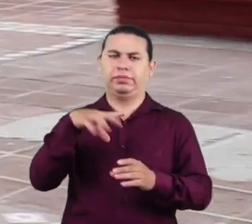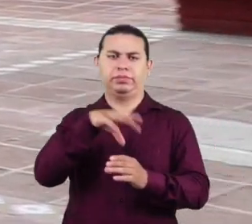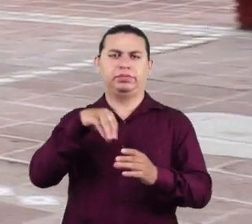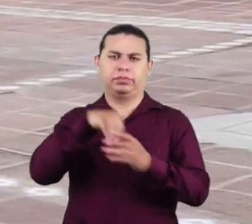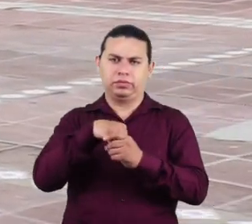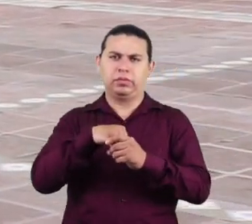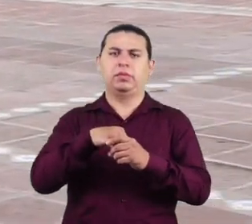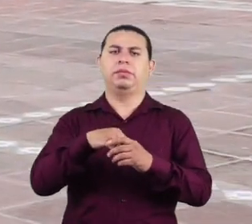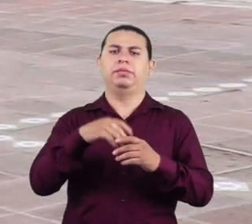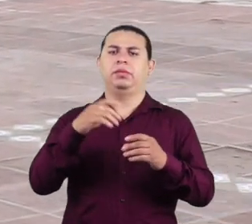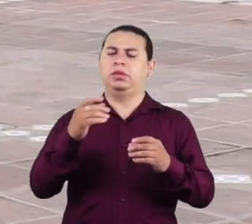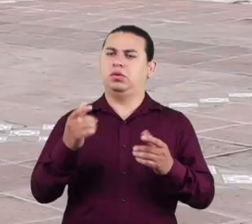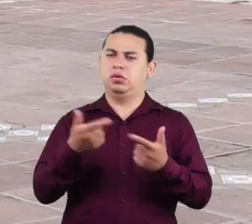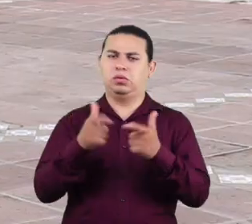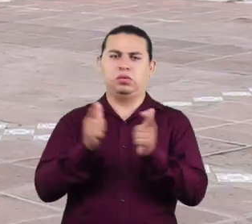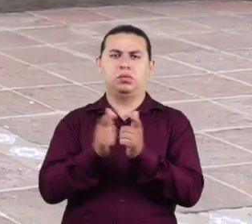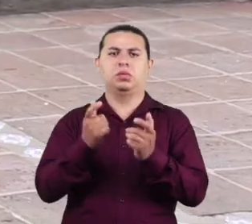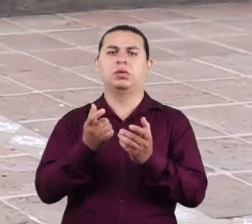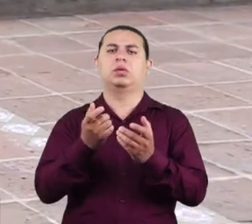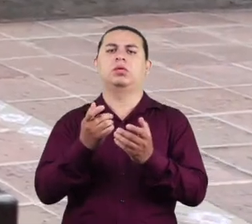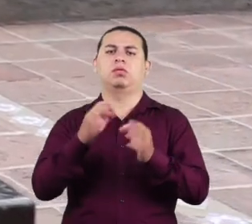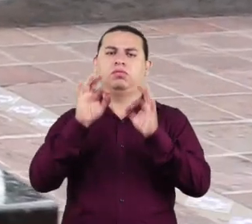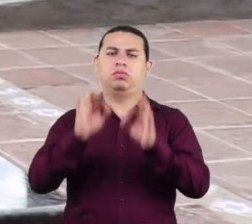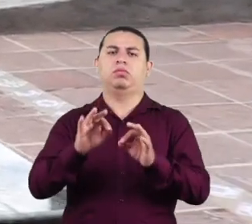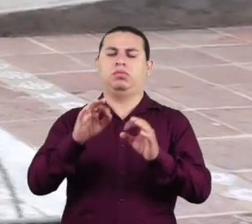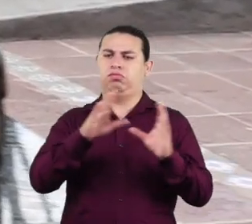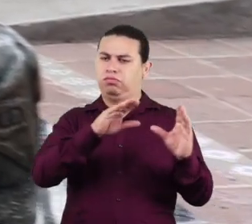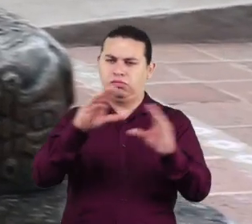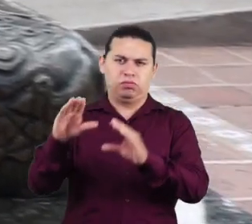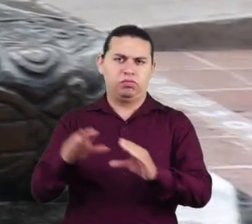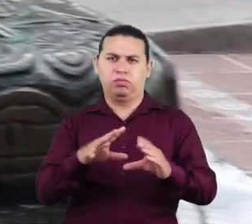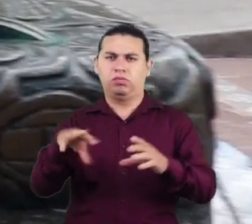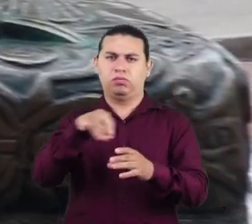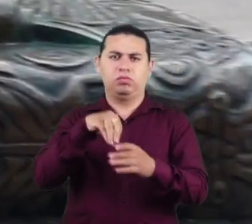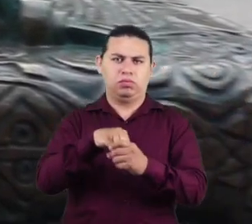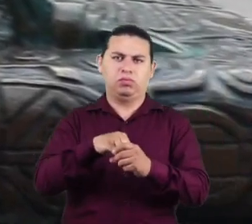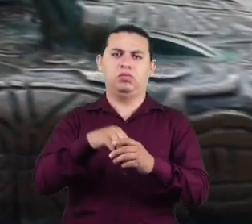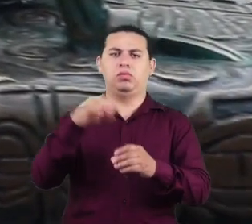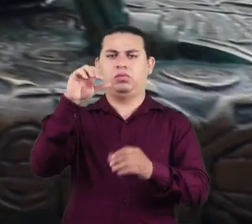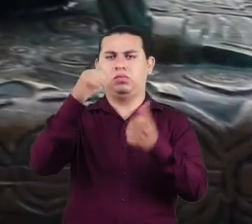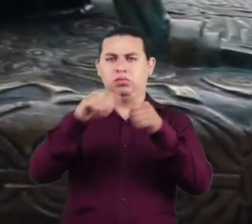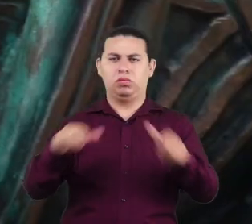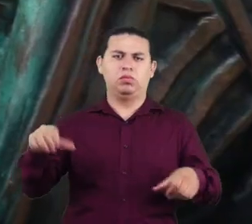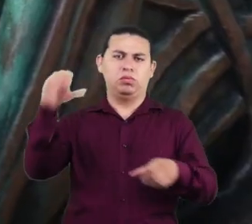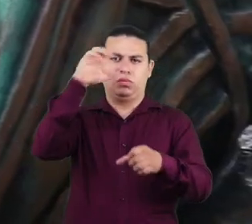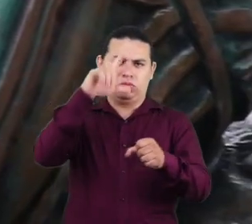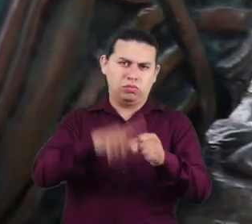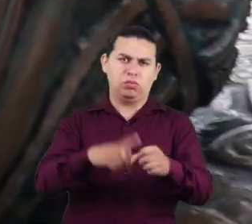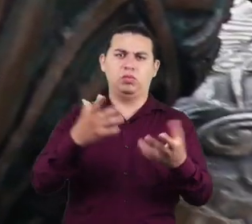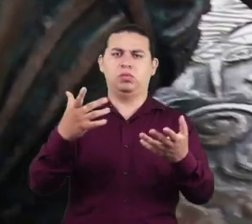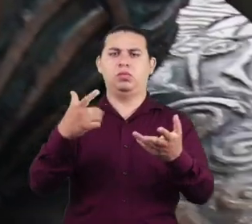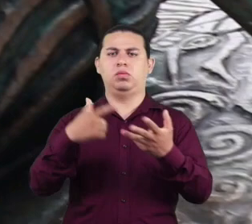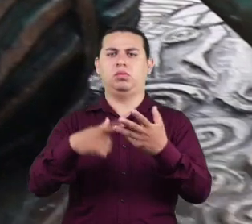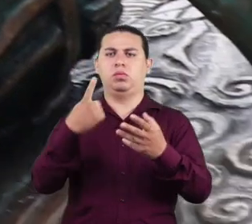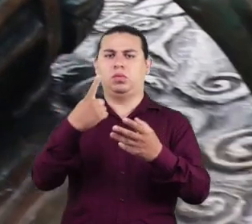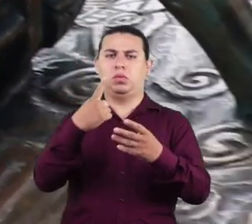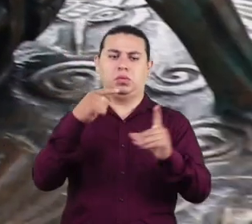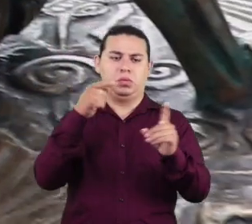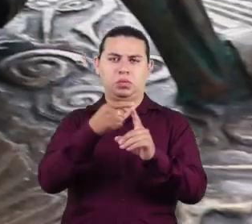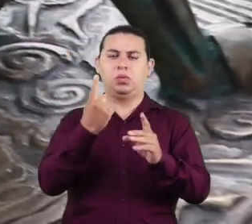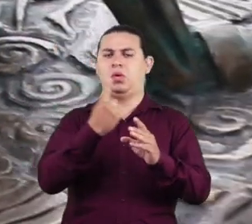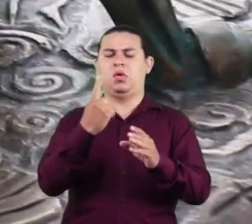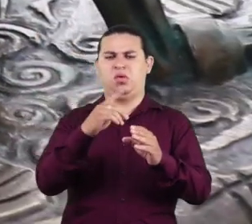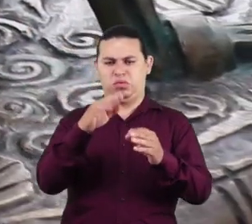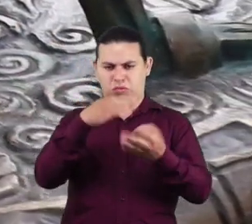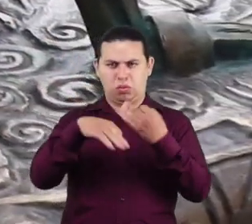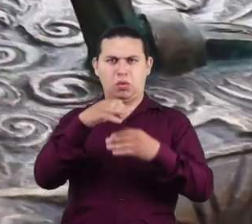ser complementada con una formación integral, y esta formación integral tiene que ver con el arte, la cultura y no solamente las ciencias,